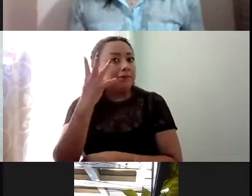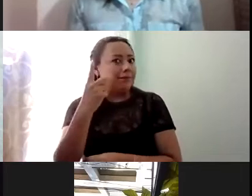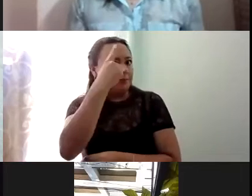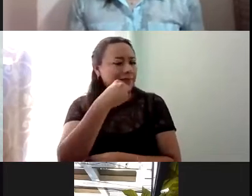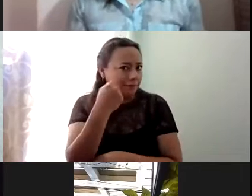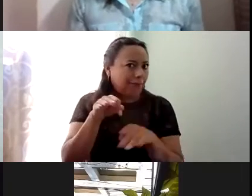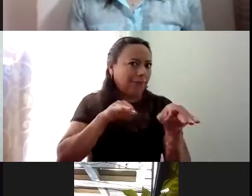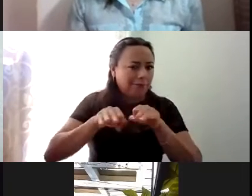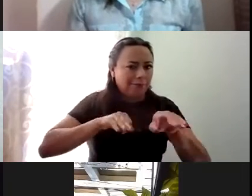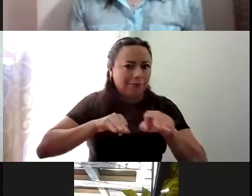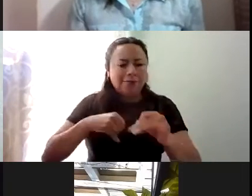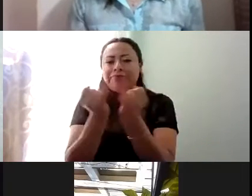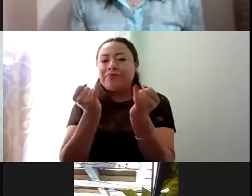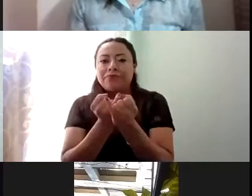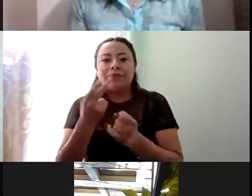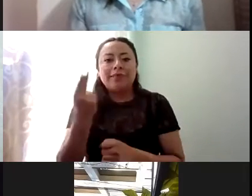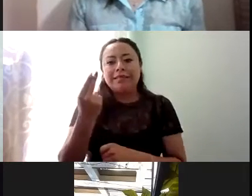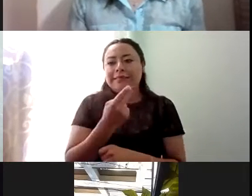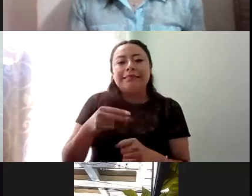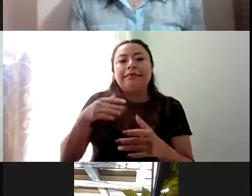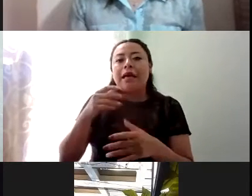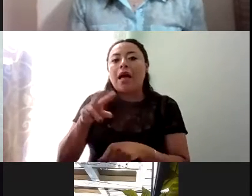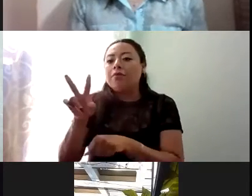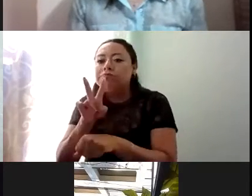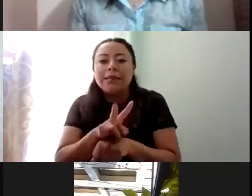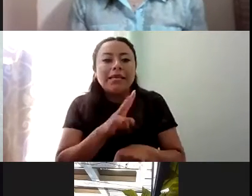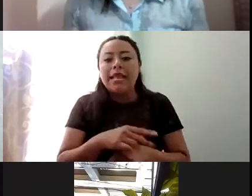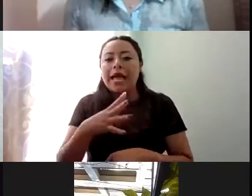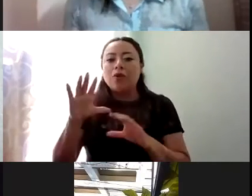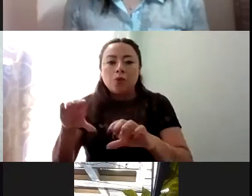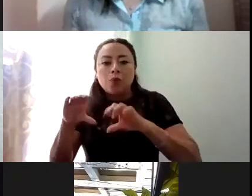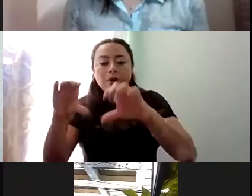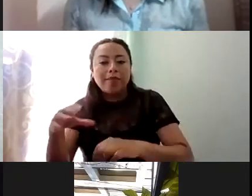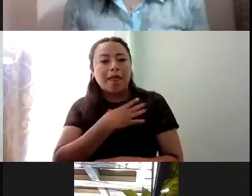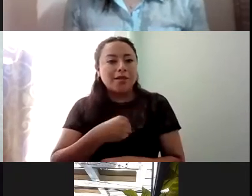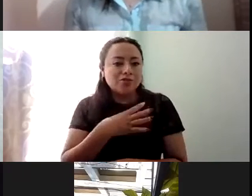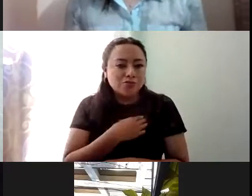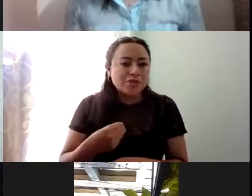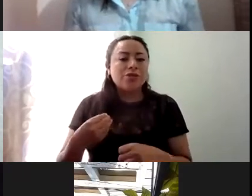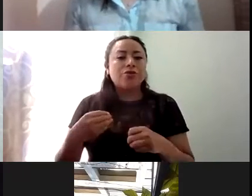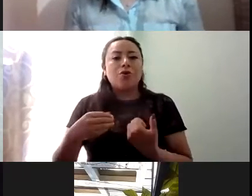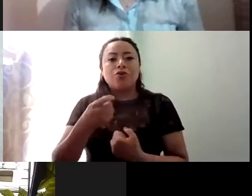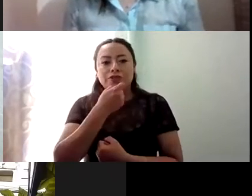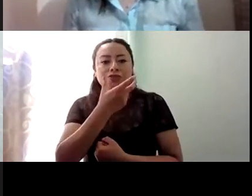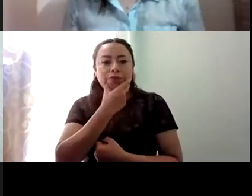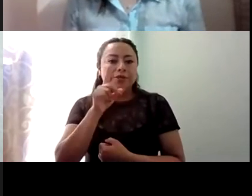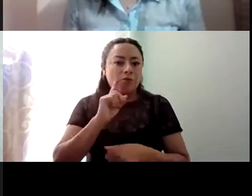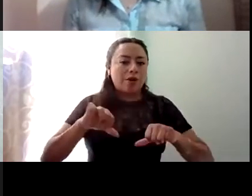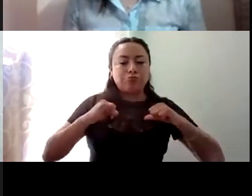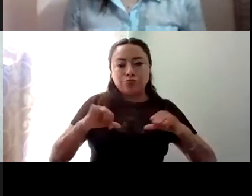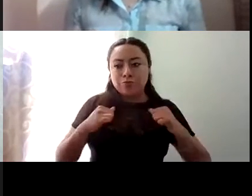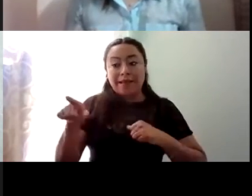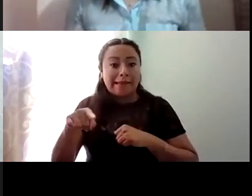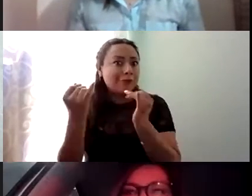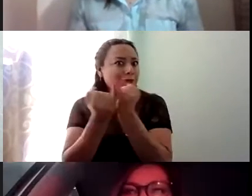pues tienen que estar al pendiente de los niños y niñas y adolescentes que están tomando sus clases en línea, que tienen que